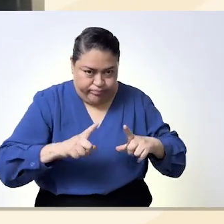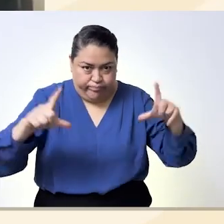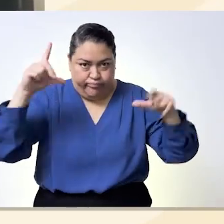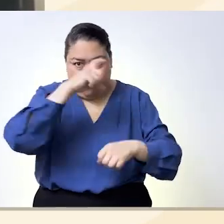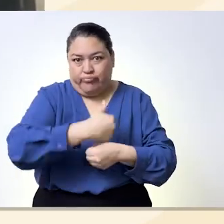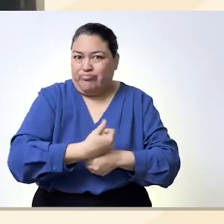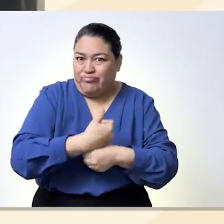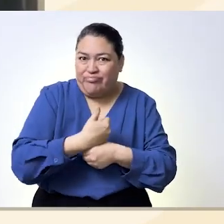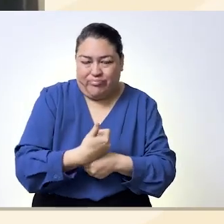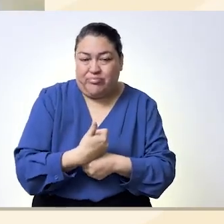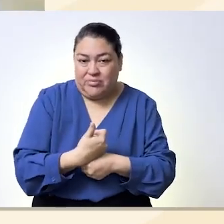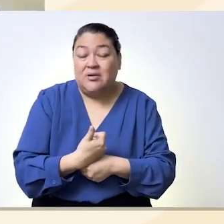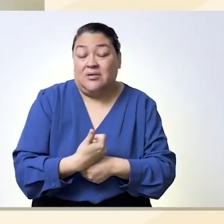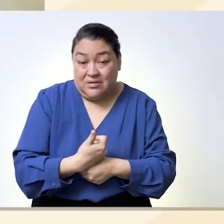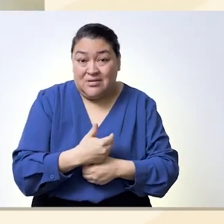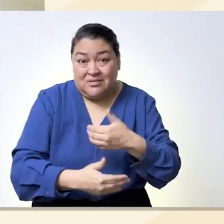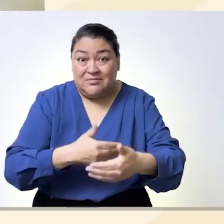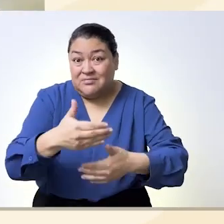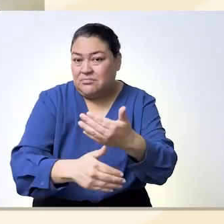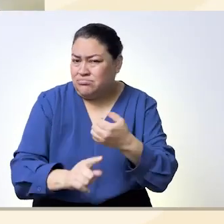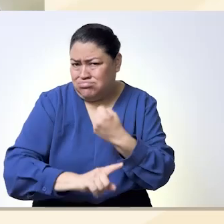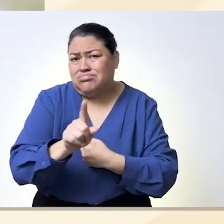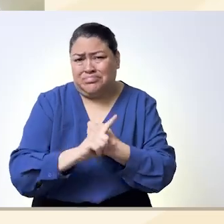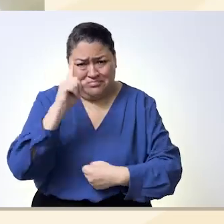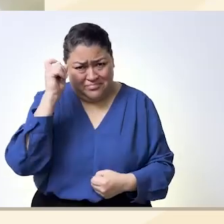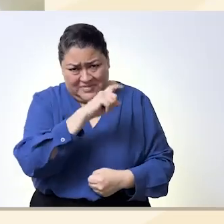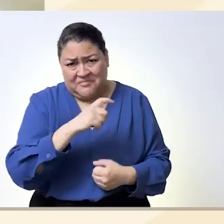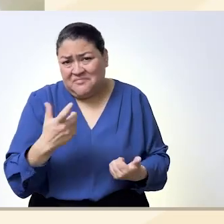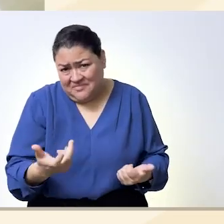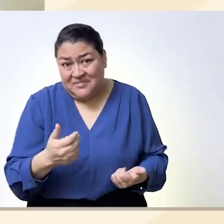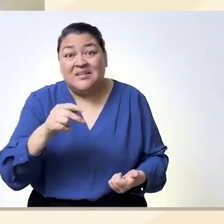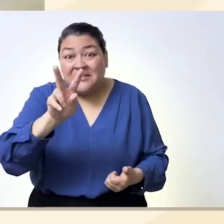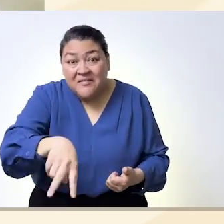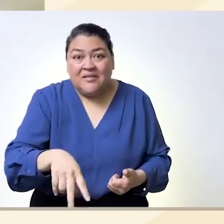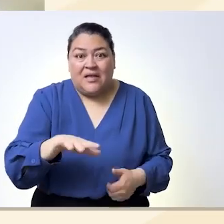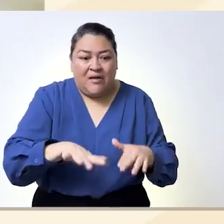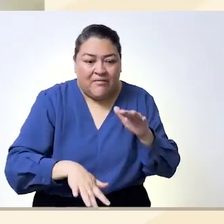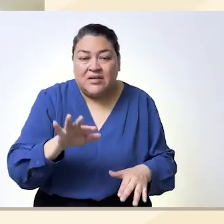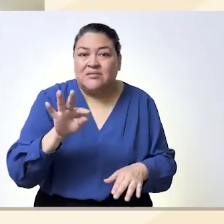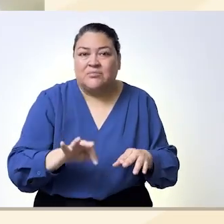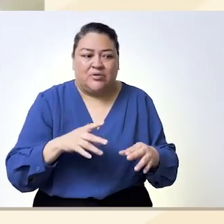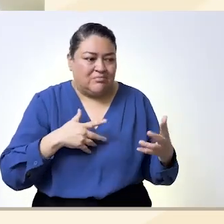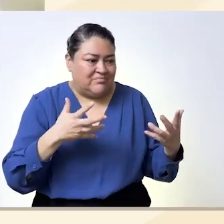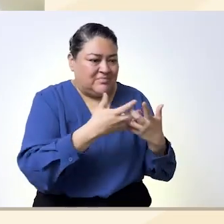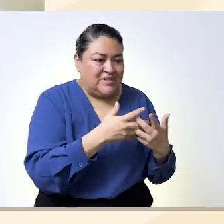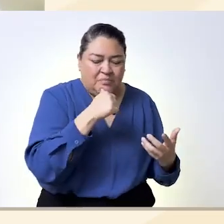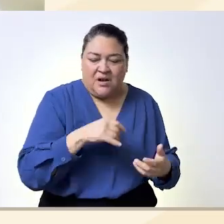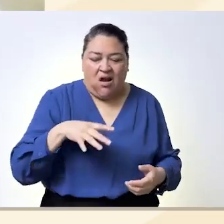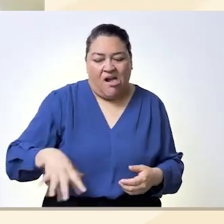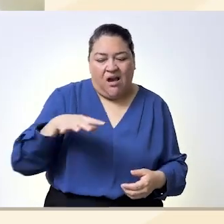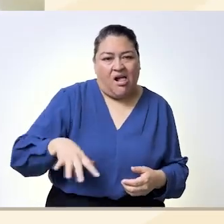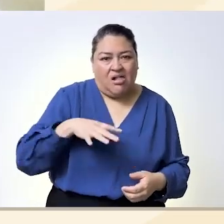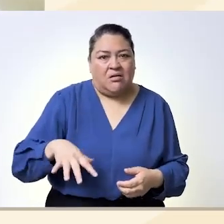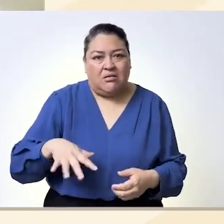cosa como muy, muy problemática, seas de los que de plano nunca logran adaptarse y siempre es rechazado por el sistema, o de quienes sí logran adaptarse,